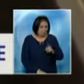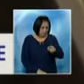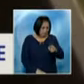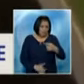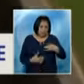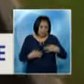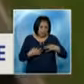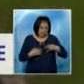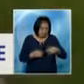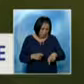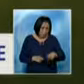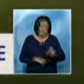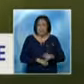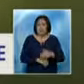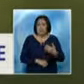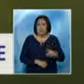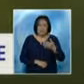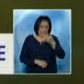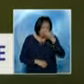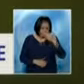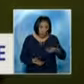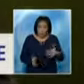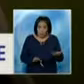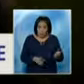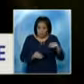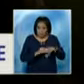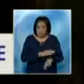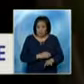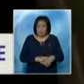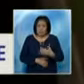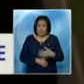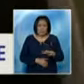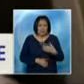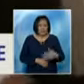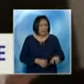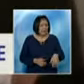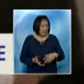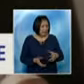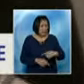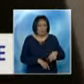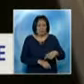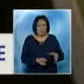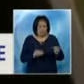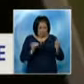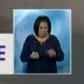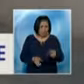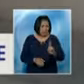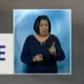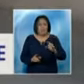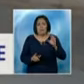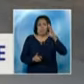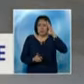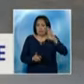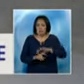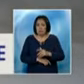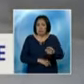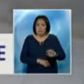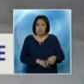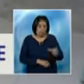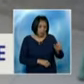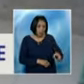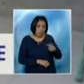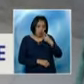también. Ya muerto los ha metido ahí. No, ya desbordado los ha metido ahí para que no lo intente la policía. Johnny Chozoneira,